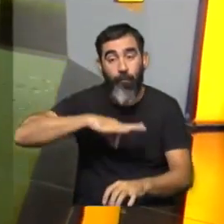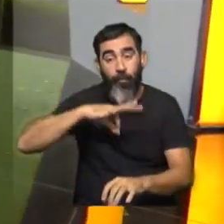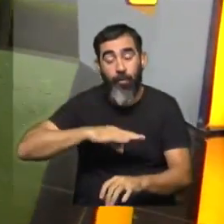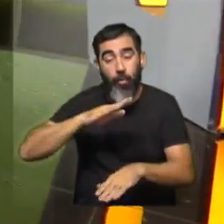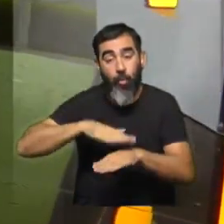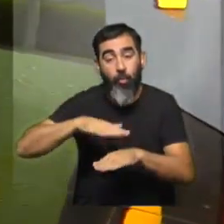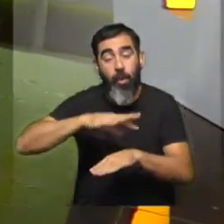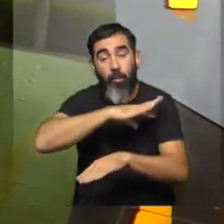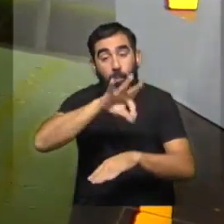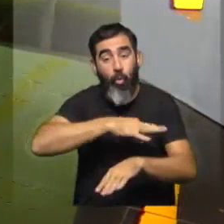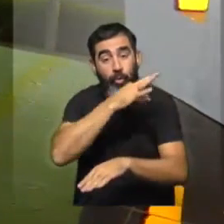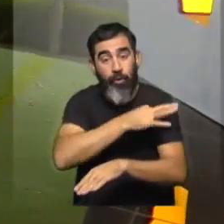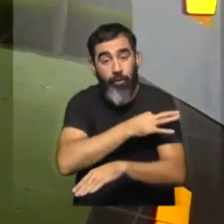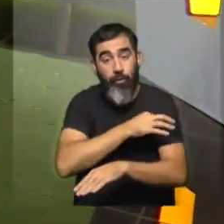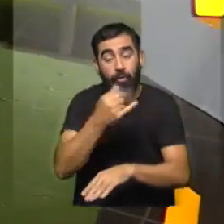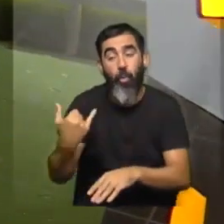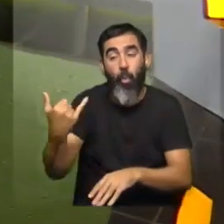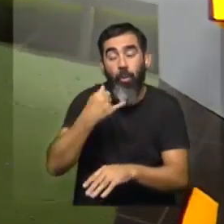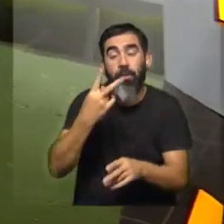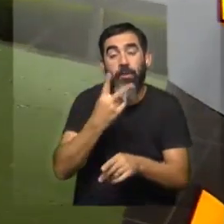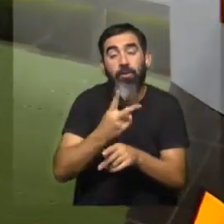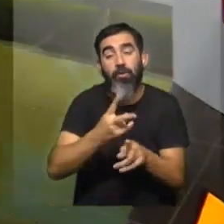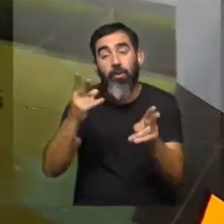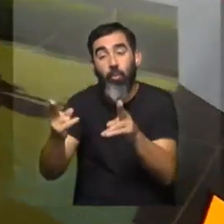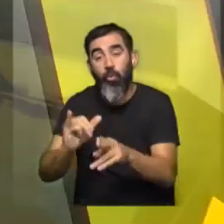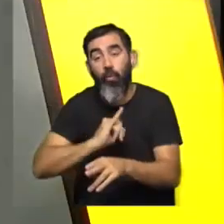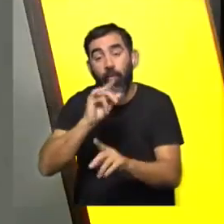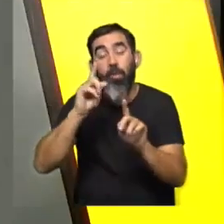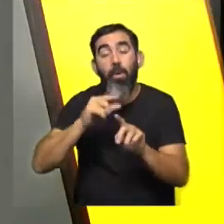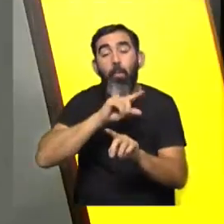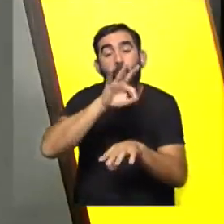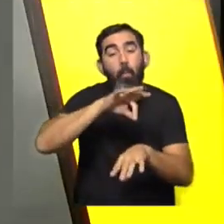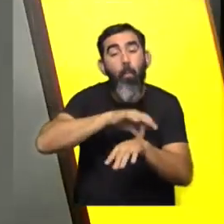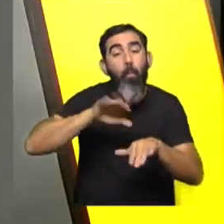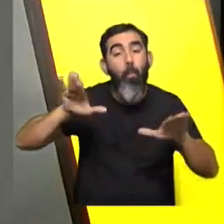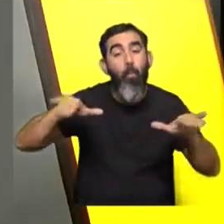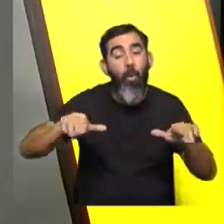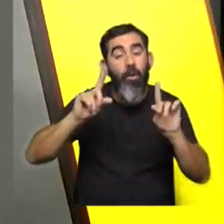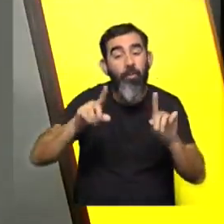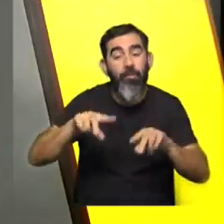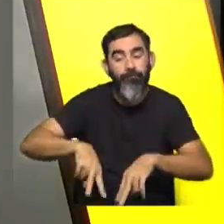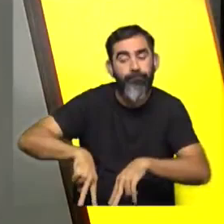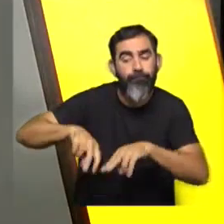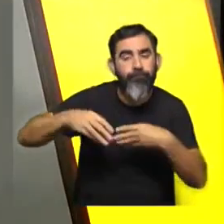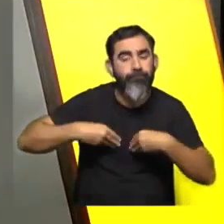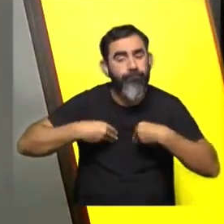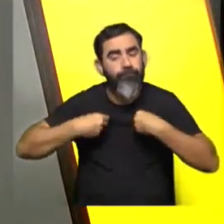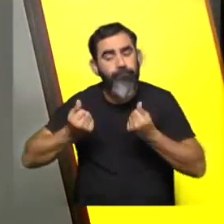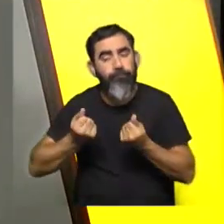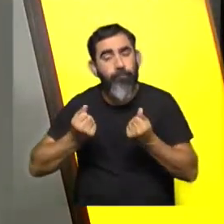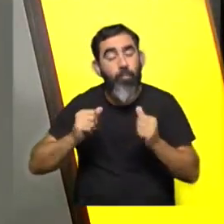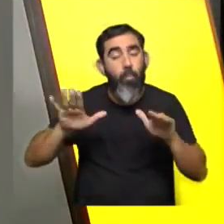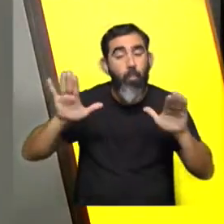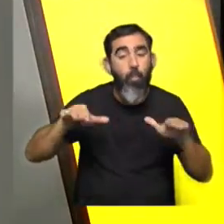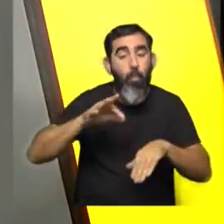por mosquitos. Eso nos va a contar en la segunda parte del informe. Y también con moscas, con el mismo sentido, ¿no? Estudia los sentidos somáticos de las moscas, en